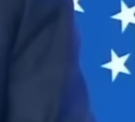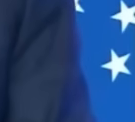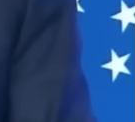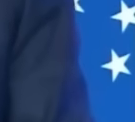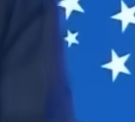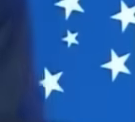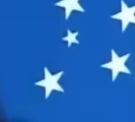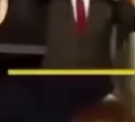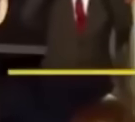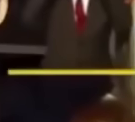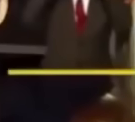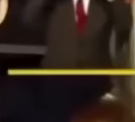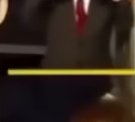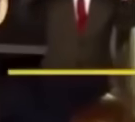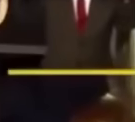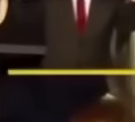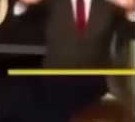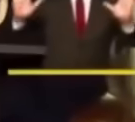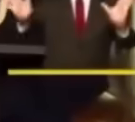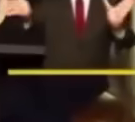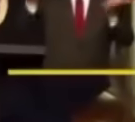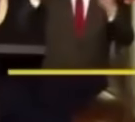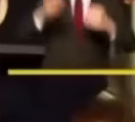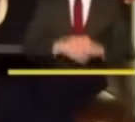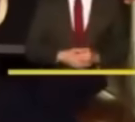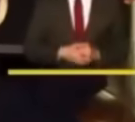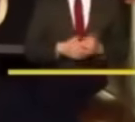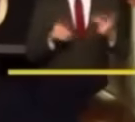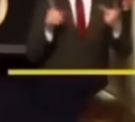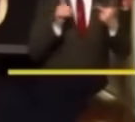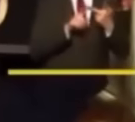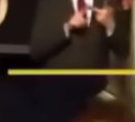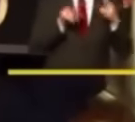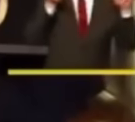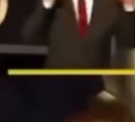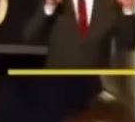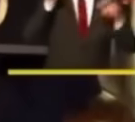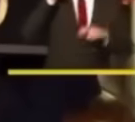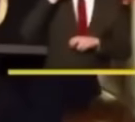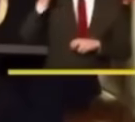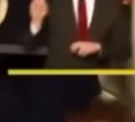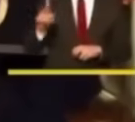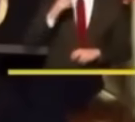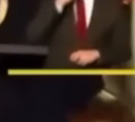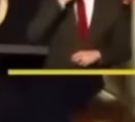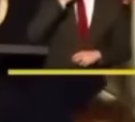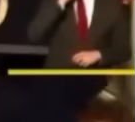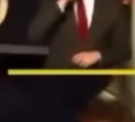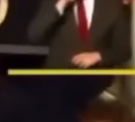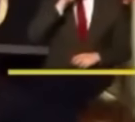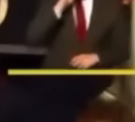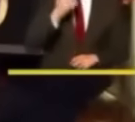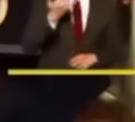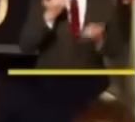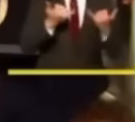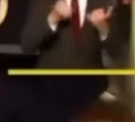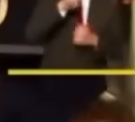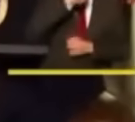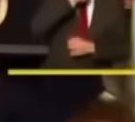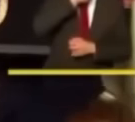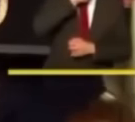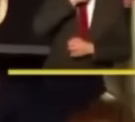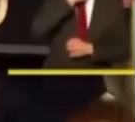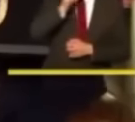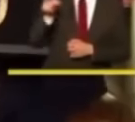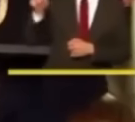es es un gobierno proci pero que también quiere formar parte del grupo de los bricks han llegado incluso a considerar que podrían